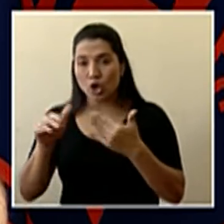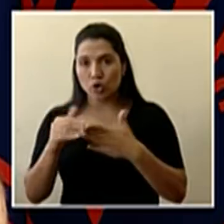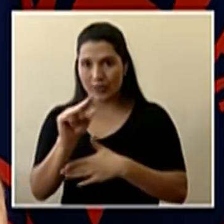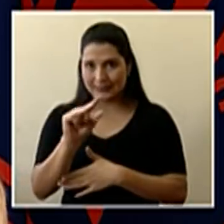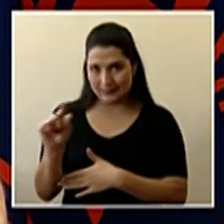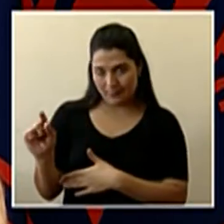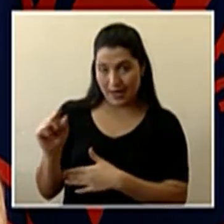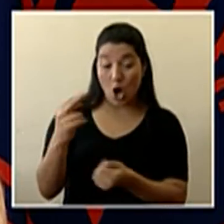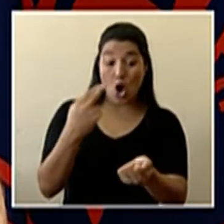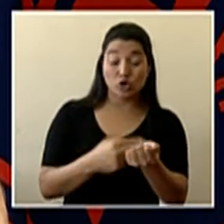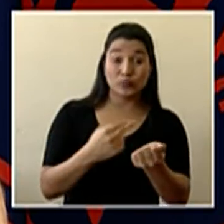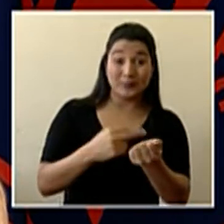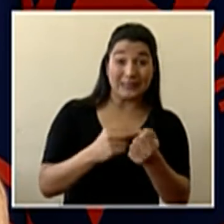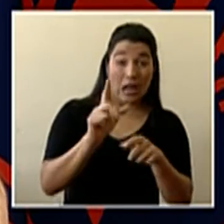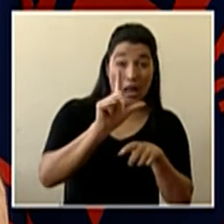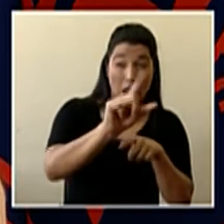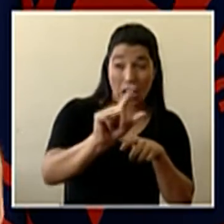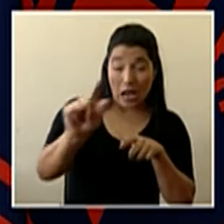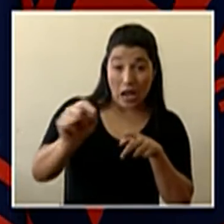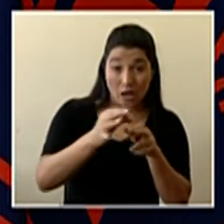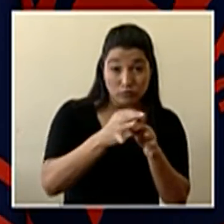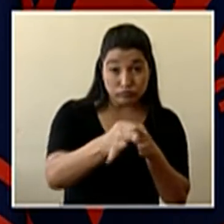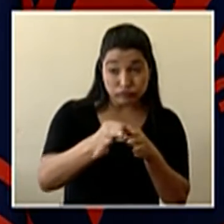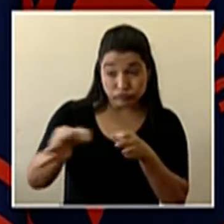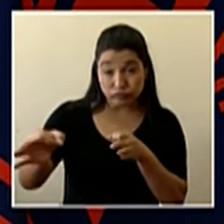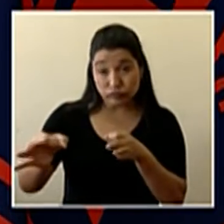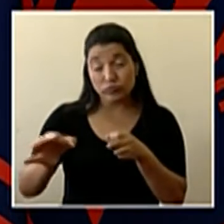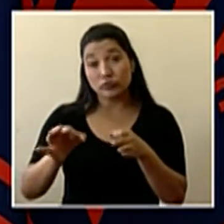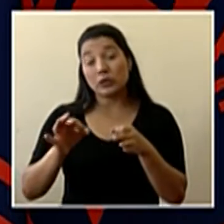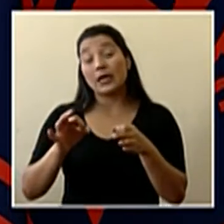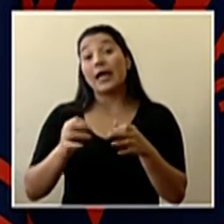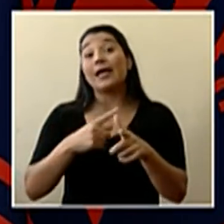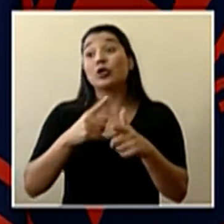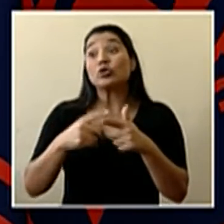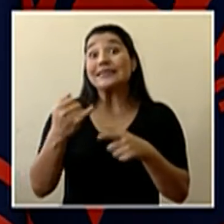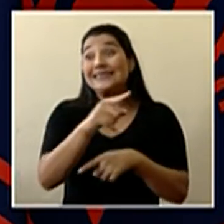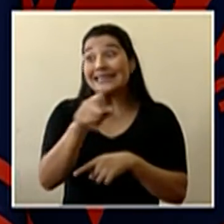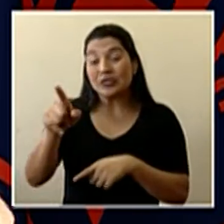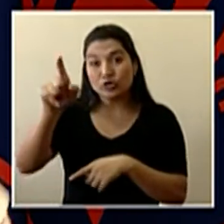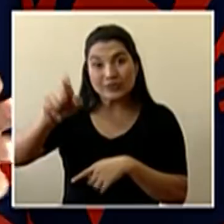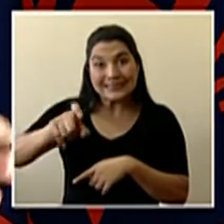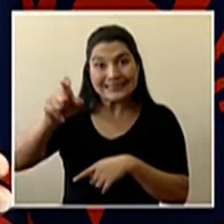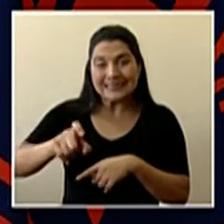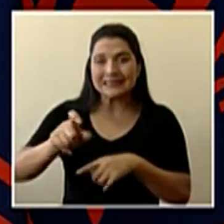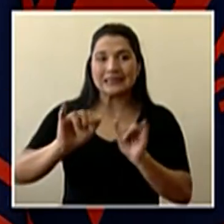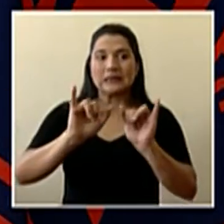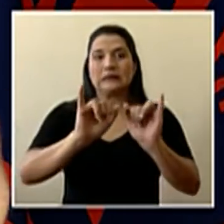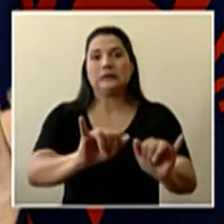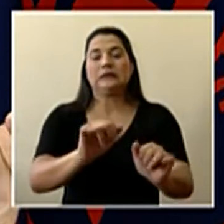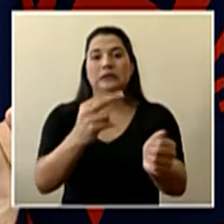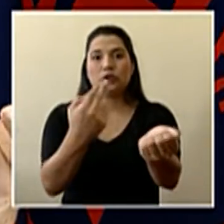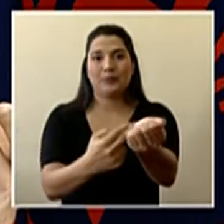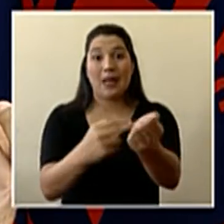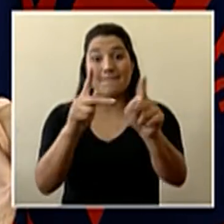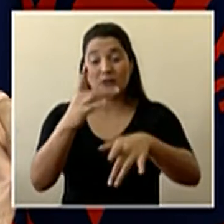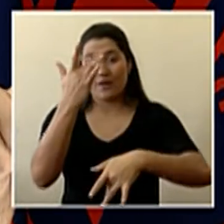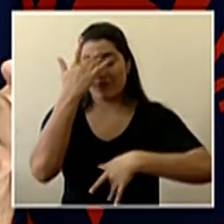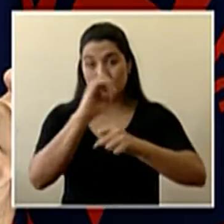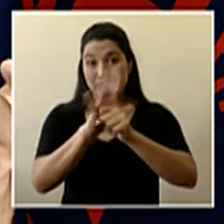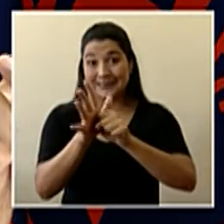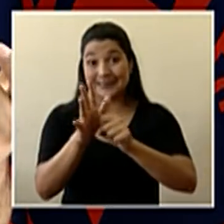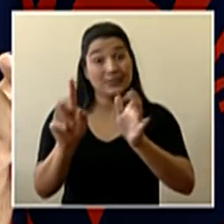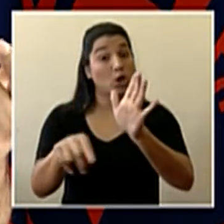hospitales regionales y periféricos, cuando tengan que internar a algún paciente COVID, inmediatamente este paciente sea trasladado ya sea al SEACO o a las unidades